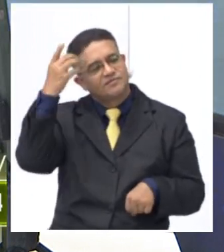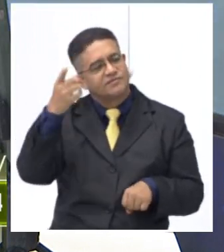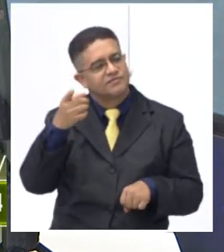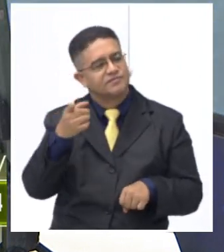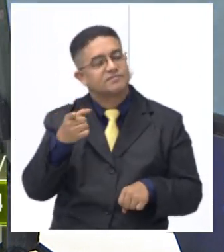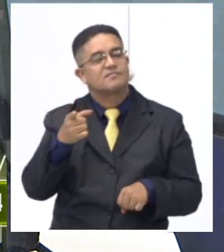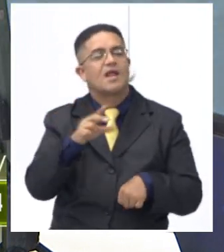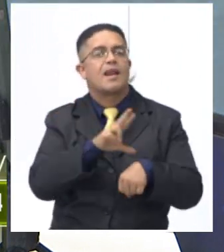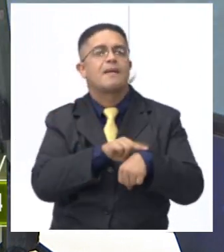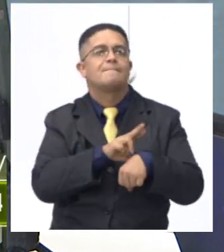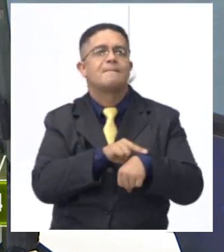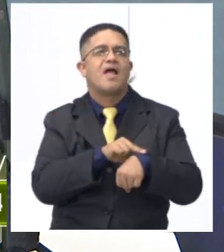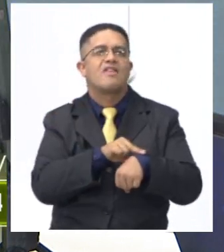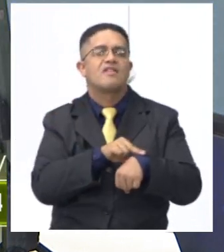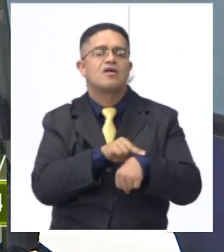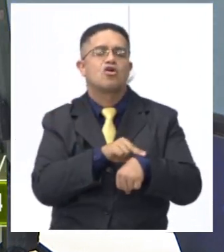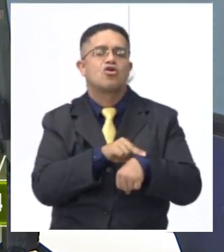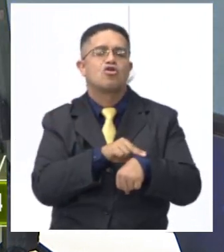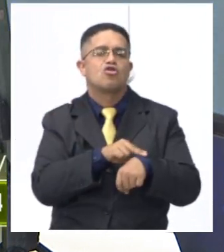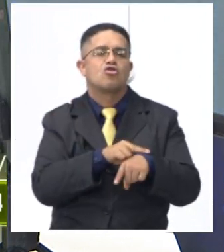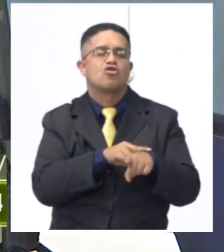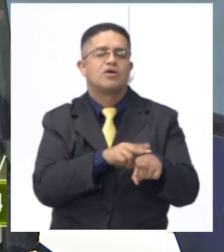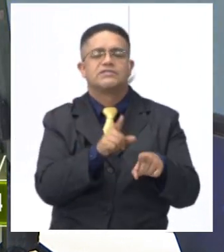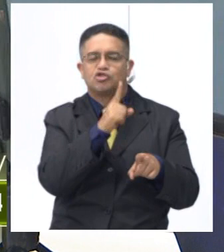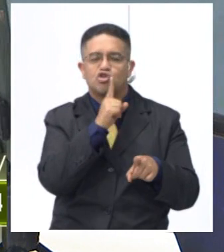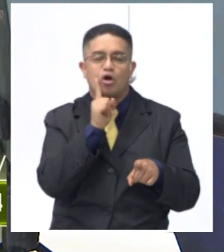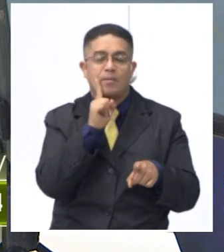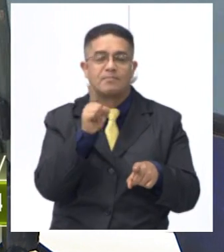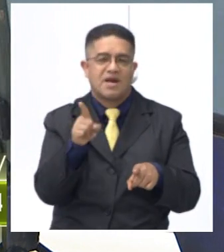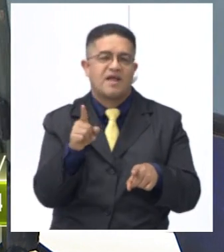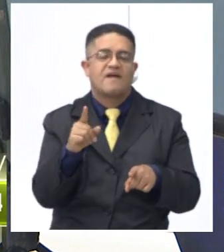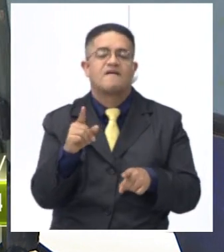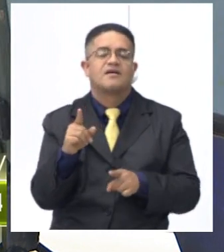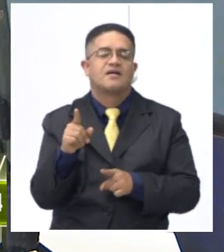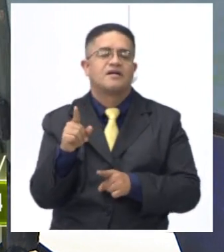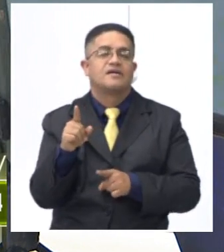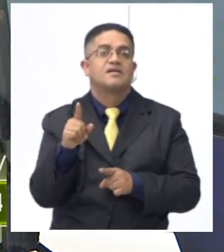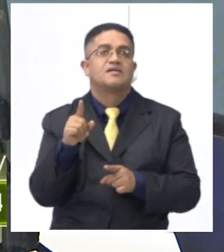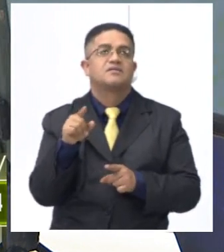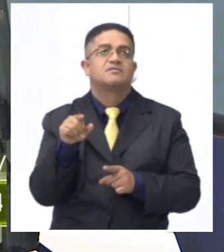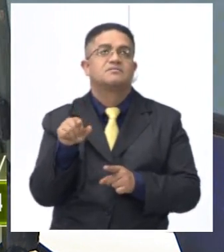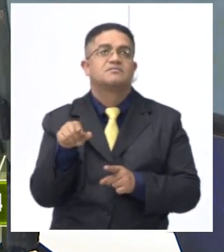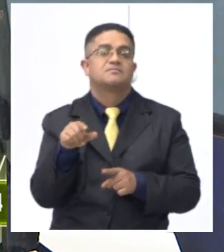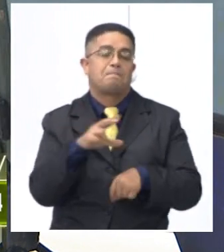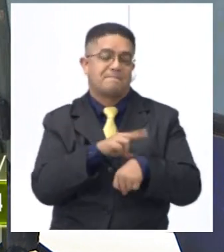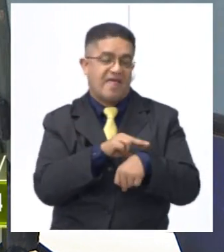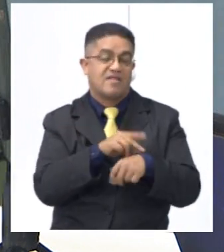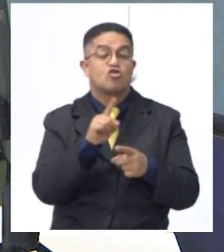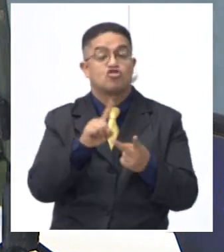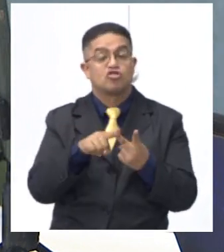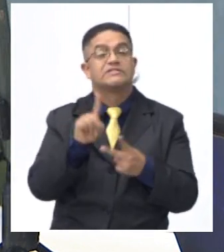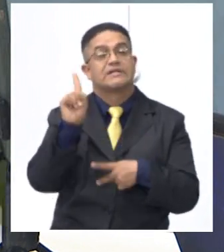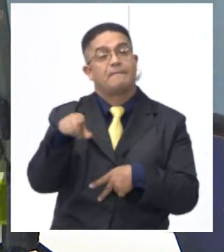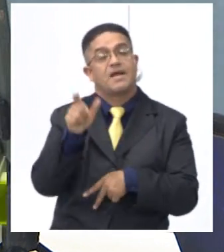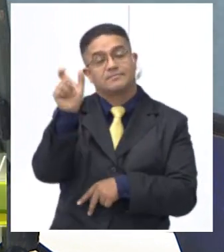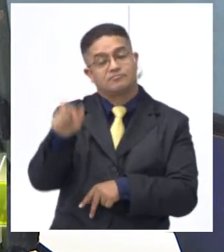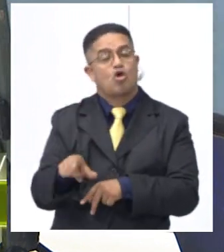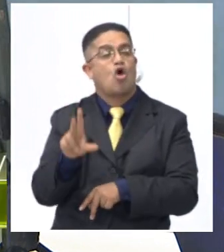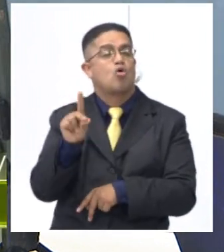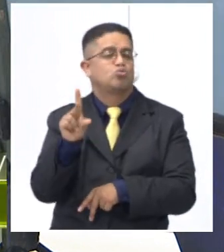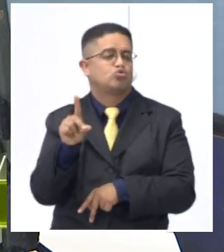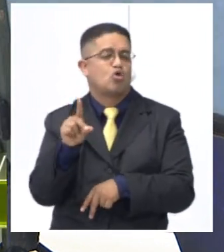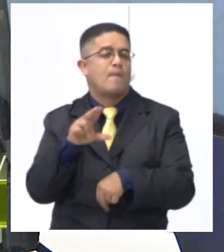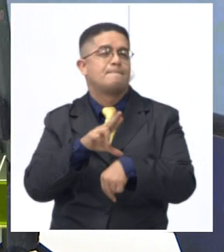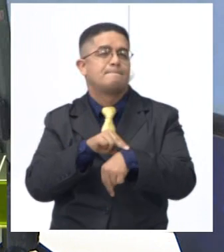el médico completo, su nombre es Francisco Xavier de Valmy, que era su médico, y mandó también a otro médico llamado